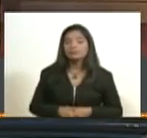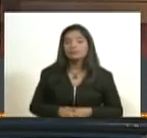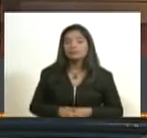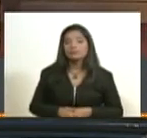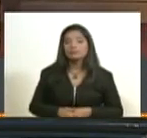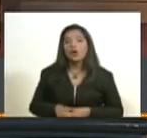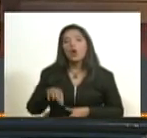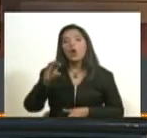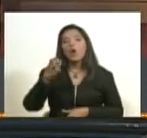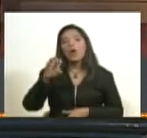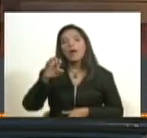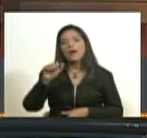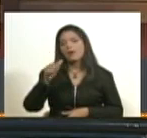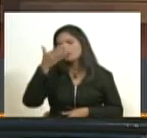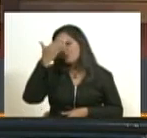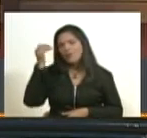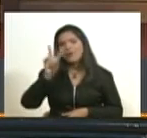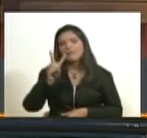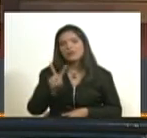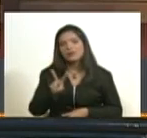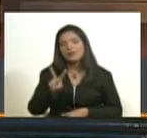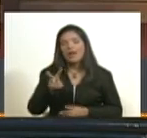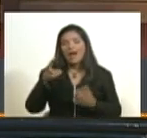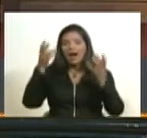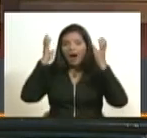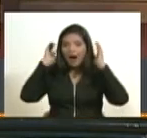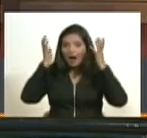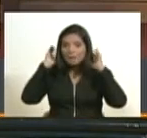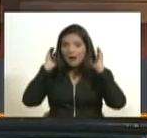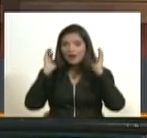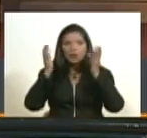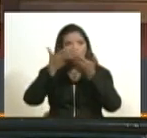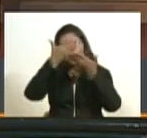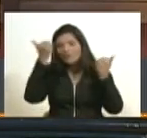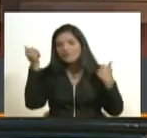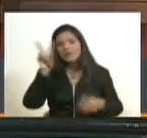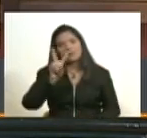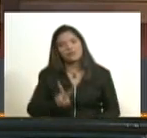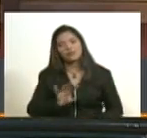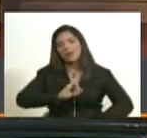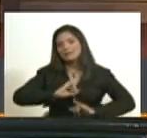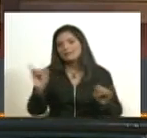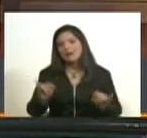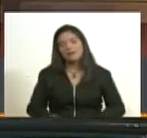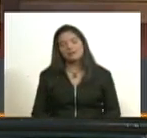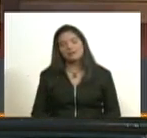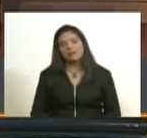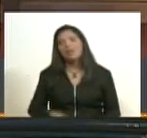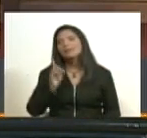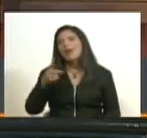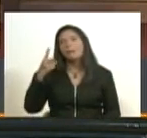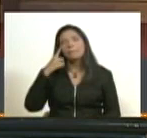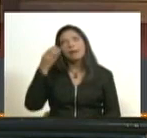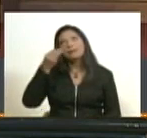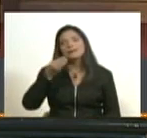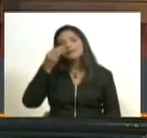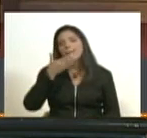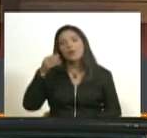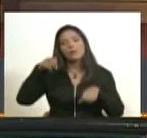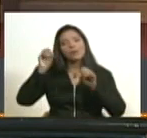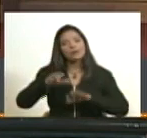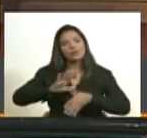La OEA que se olvide de Venezuela. Almagro, olvídate de Venezuela, Almagro. Lo que debería estar pensando es en renunciar por